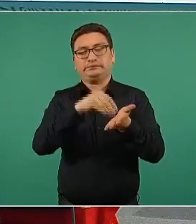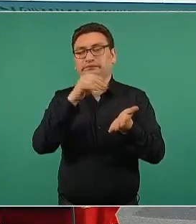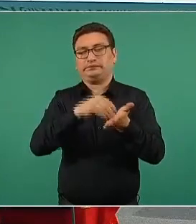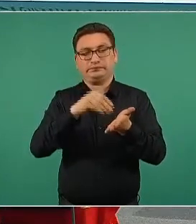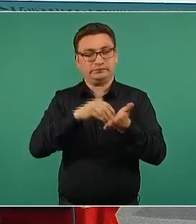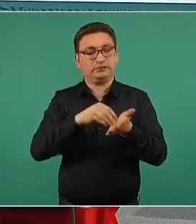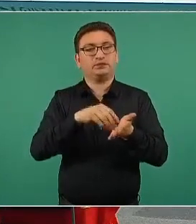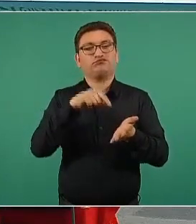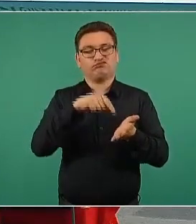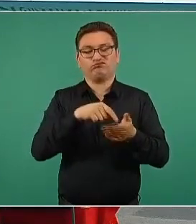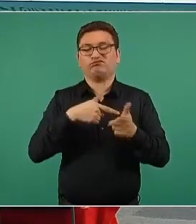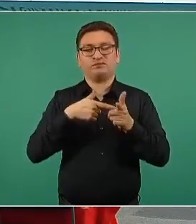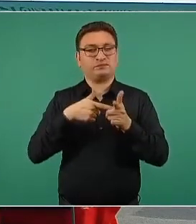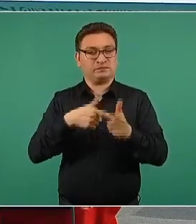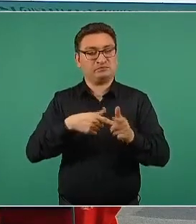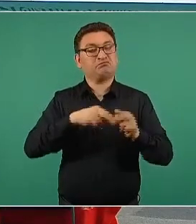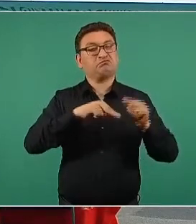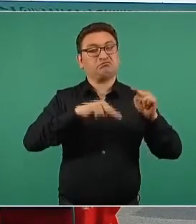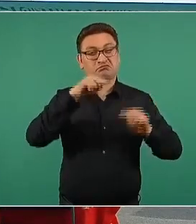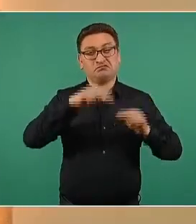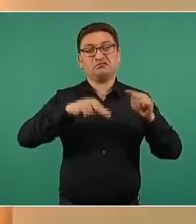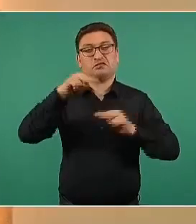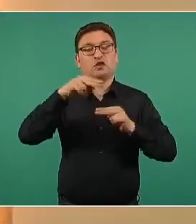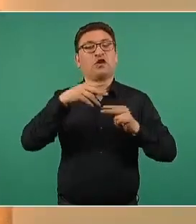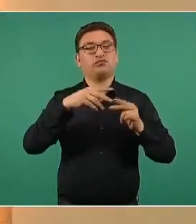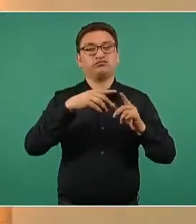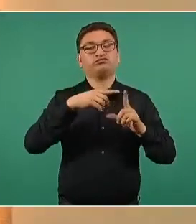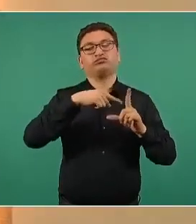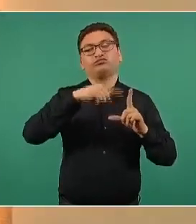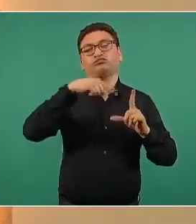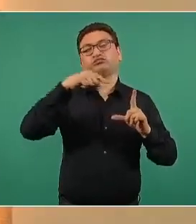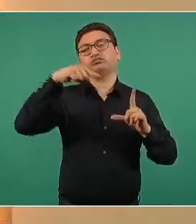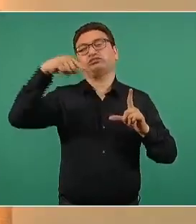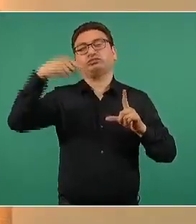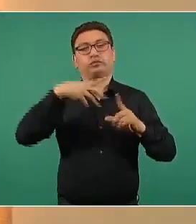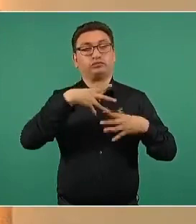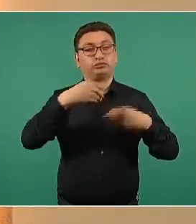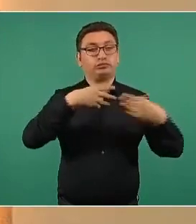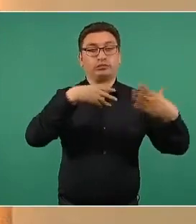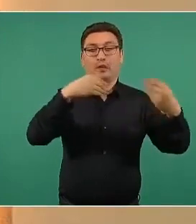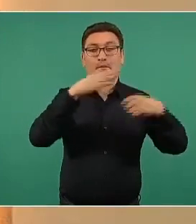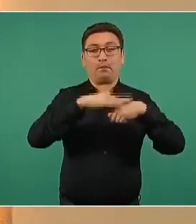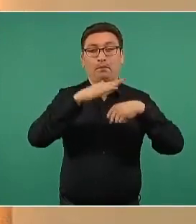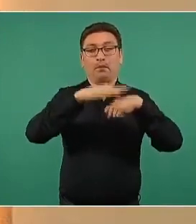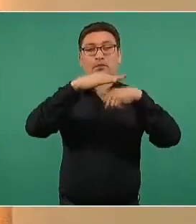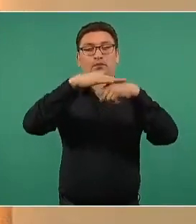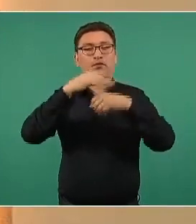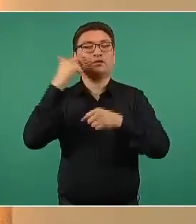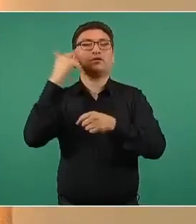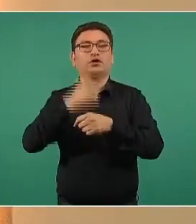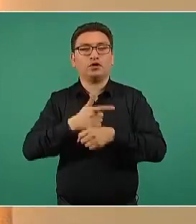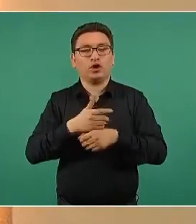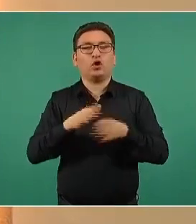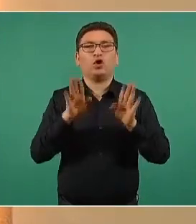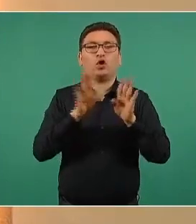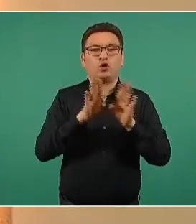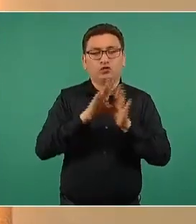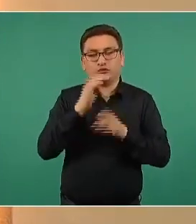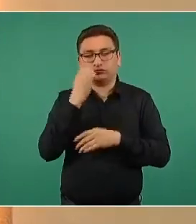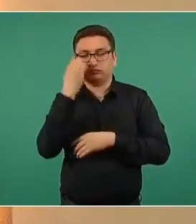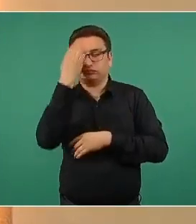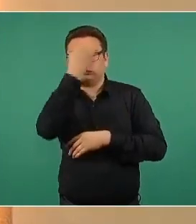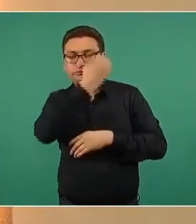su comportamiento y esto pues es evidente y lo vemos desde la perspectiva también de un análisis